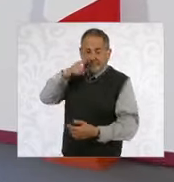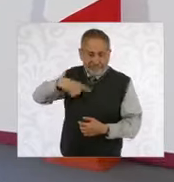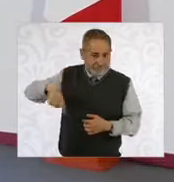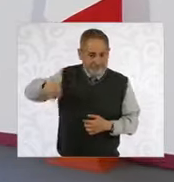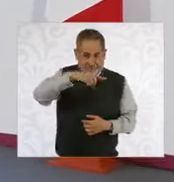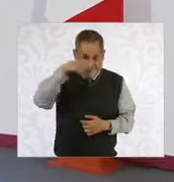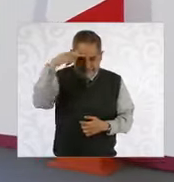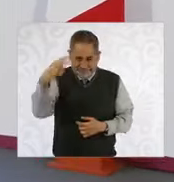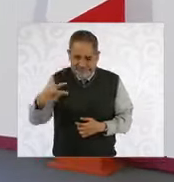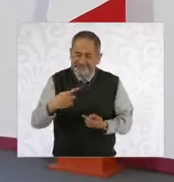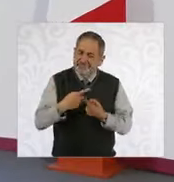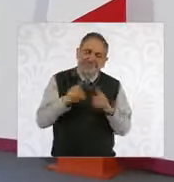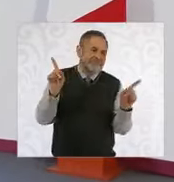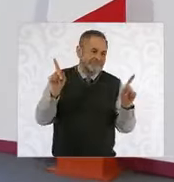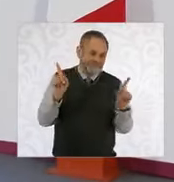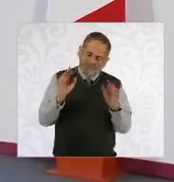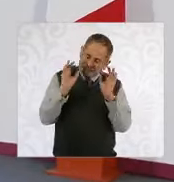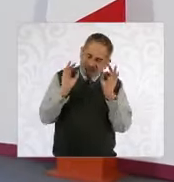muy distinto.